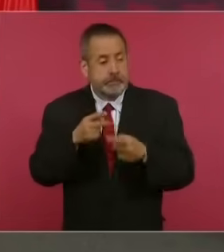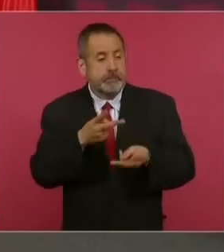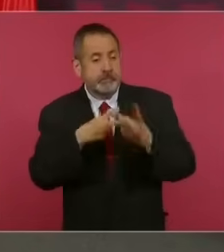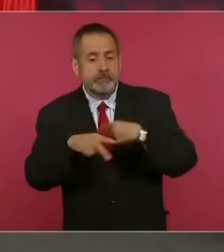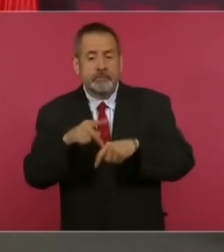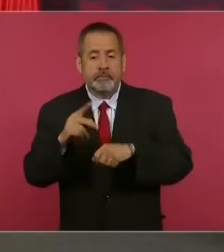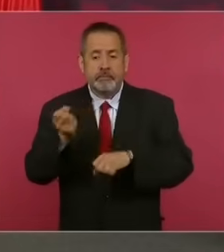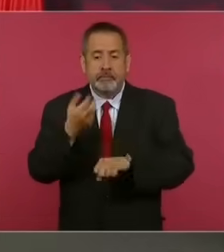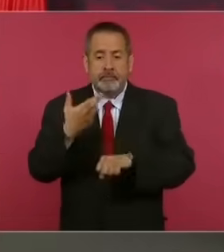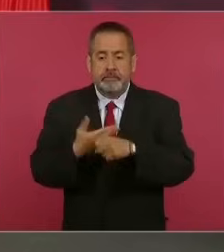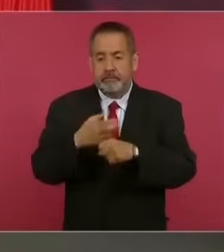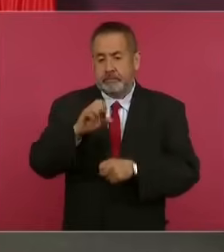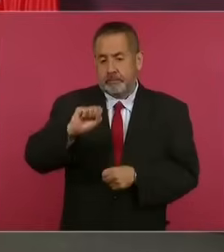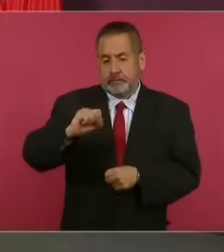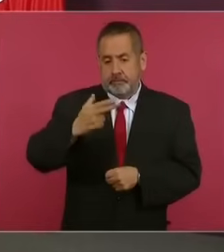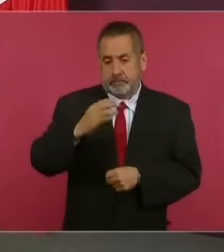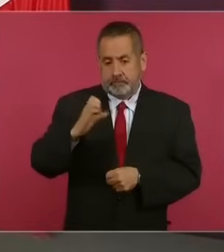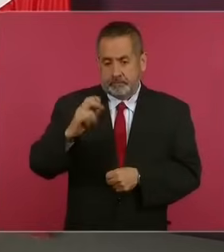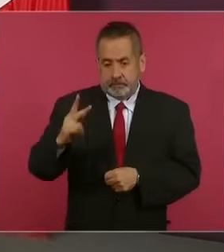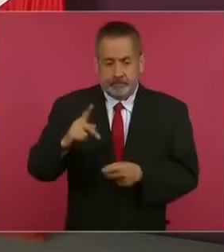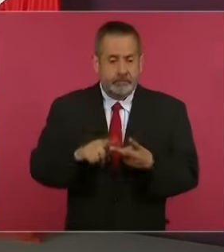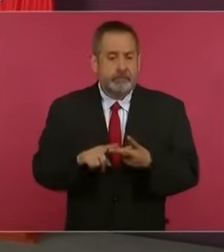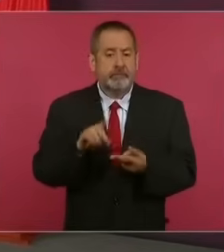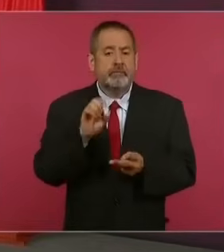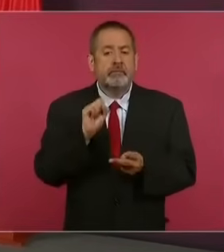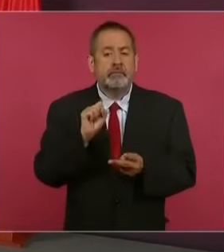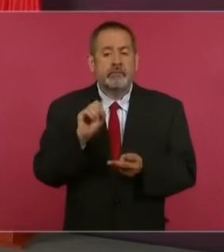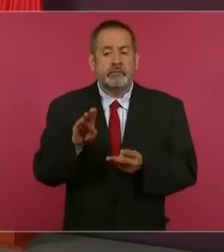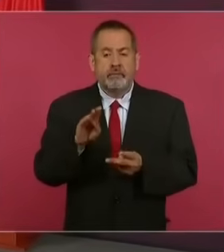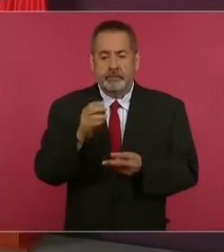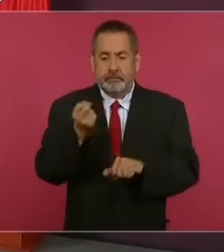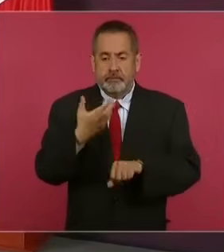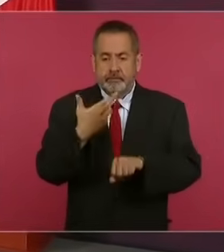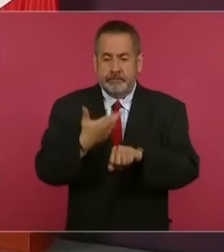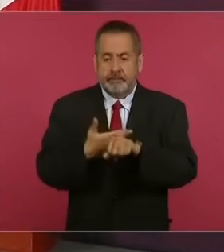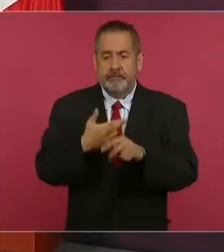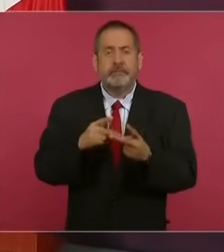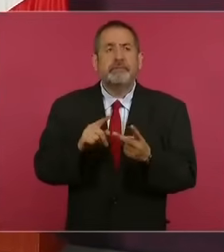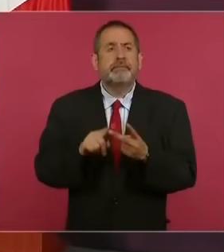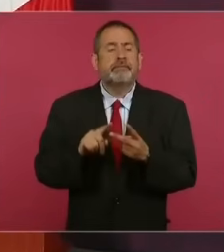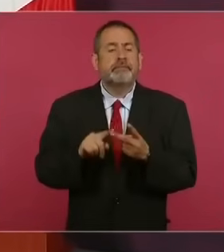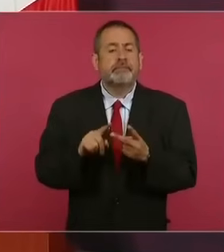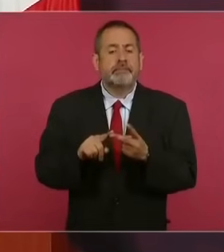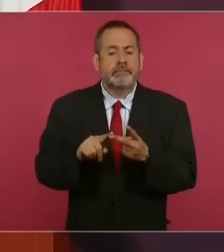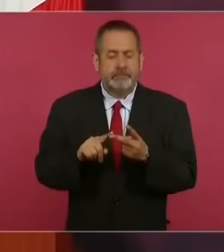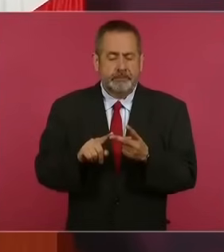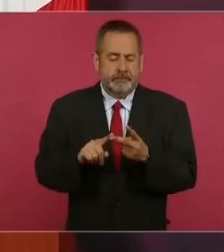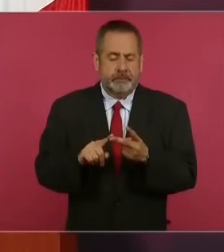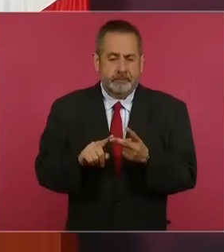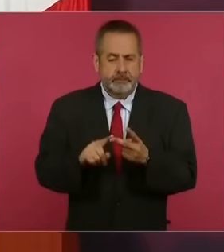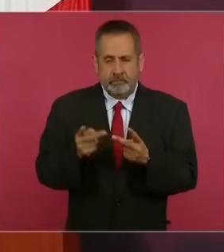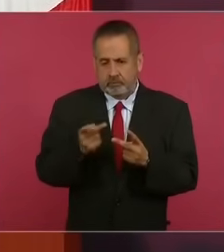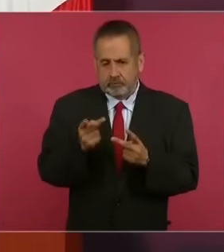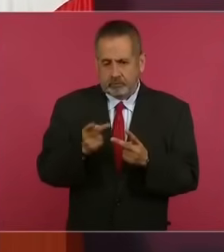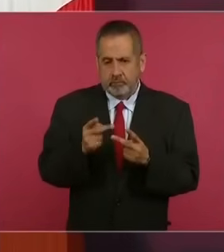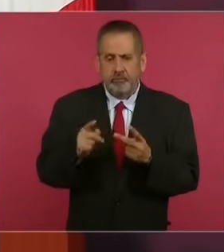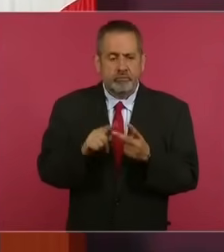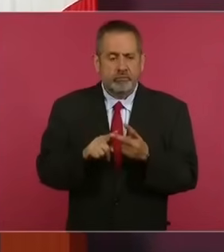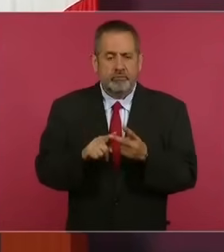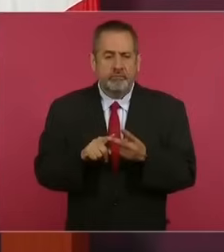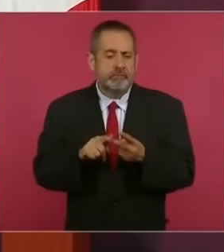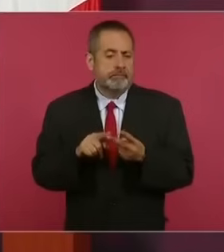de Hacienda, el subsecretario de Hacienda, el subsecretario de